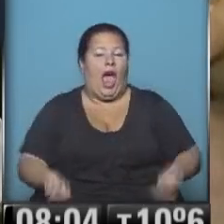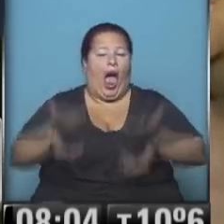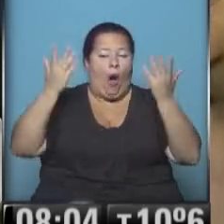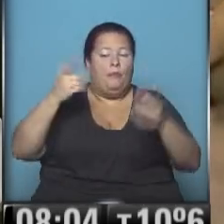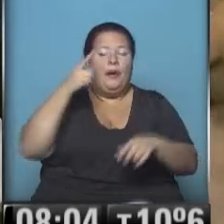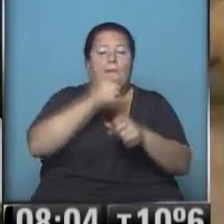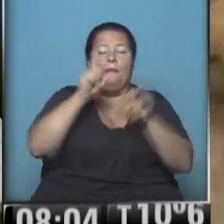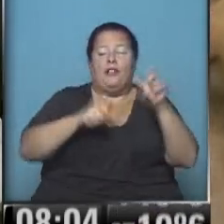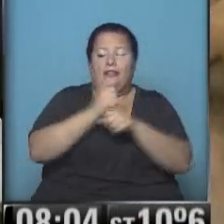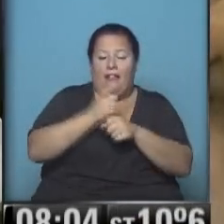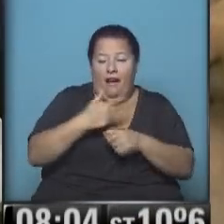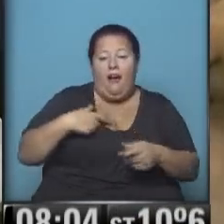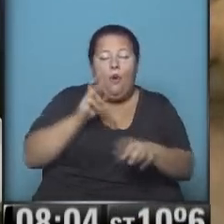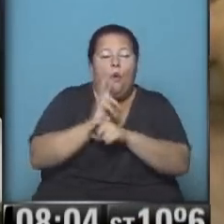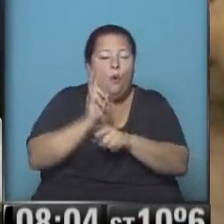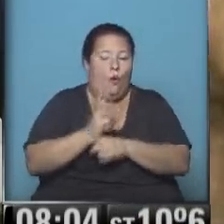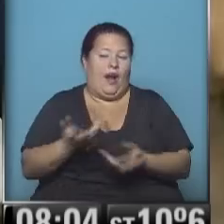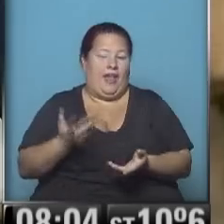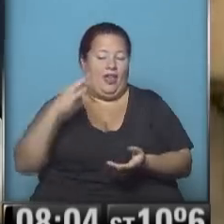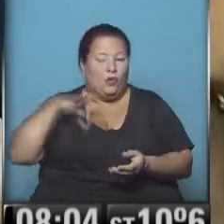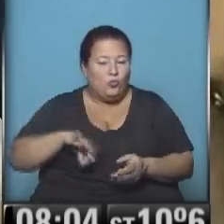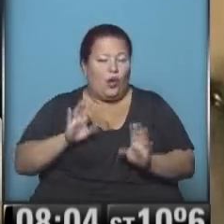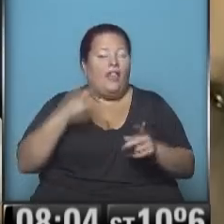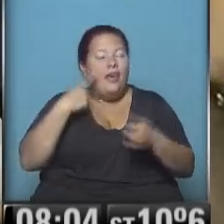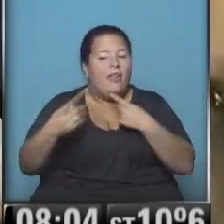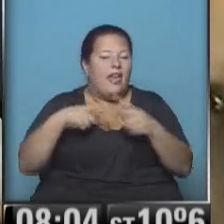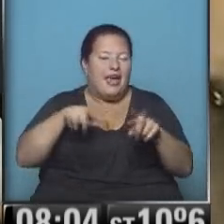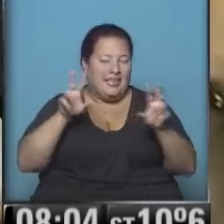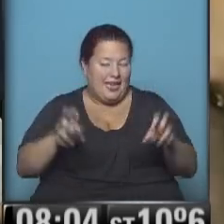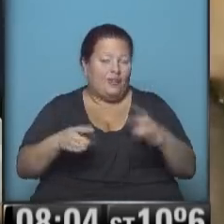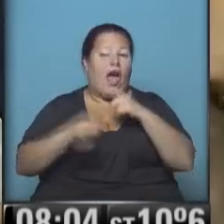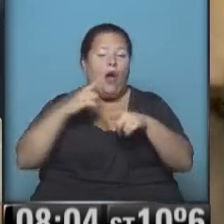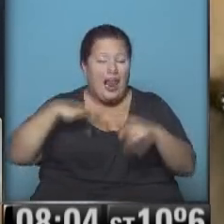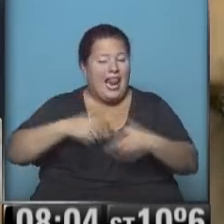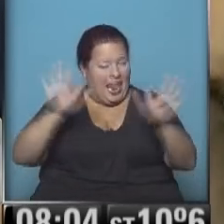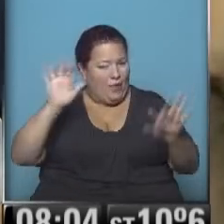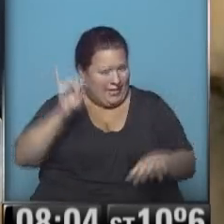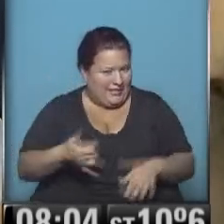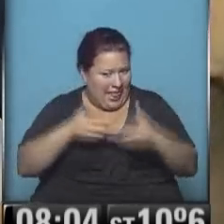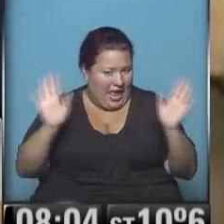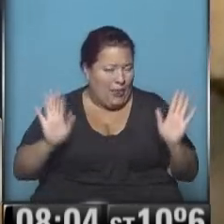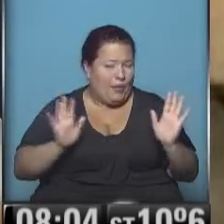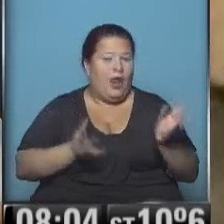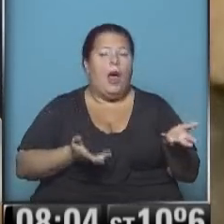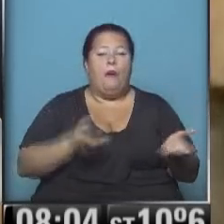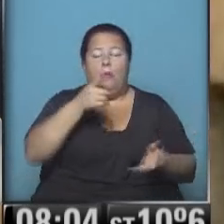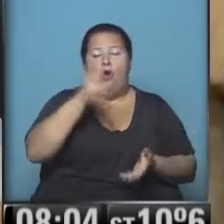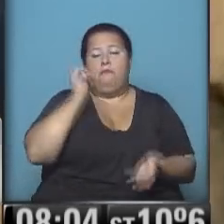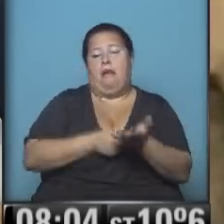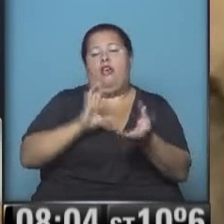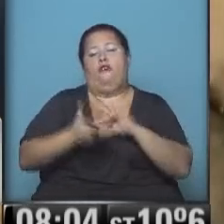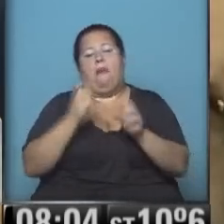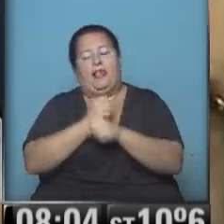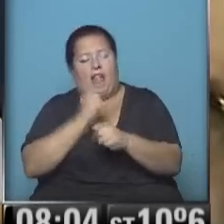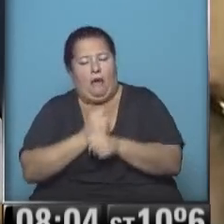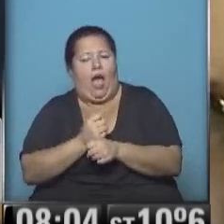del trabajador, y es lo que nosotros vamos a cuidar. Y la discusión tiene que estar dada en ese sentido. Entonces, ¿la paritaria es libre? Sí, claro que es libre. Usted fijará la forma del